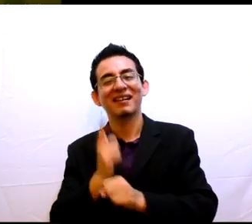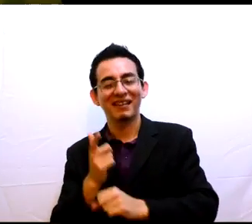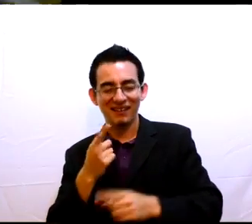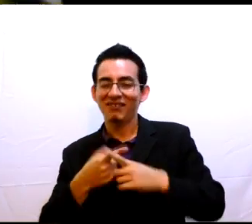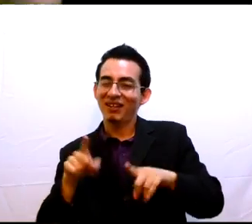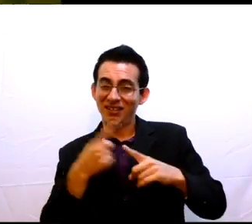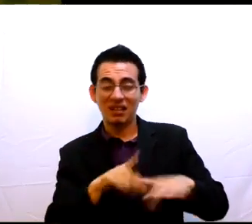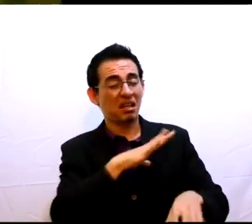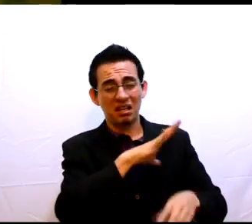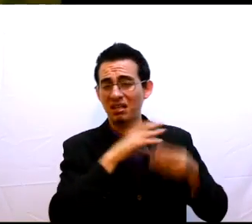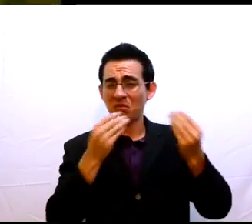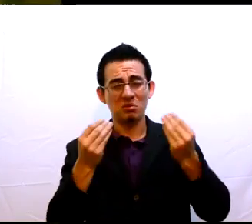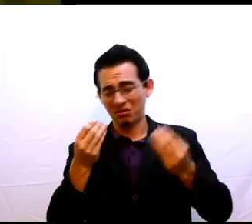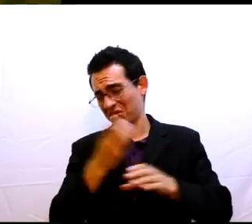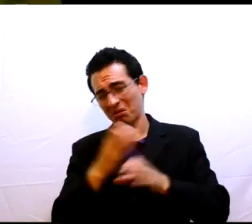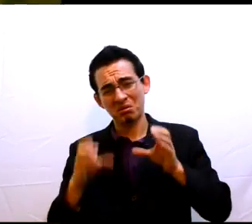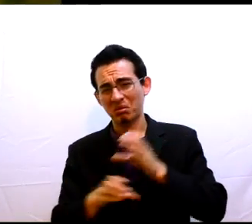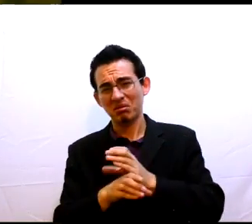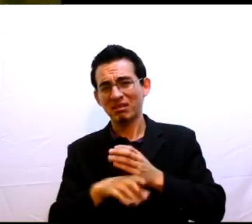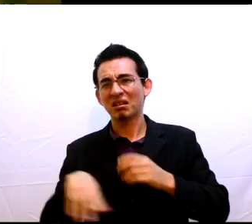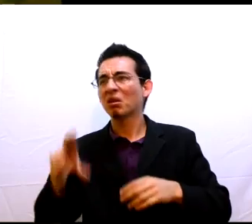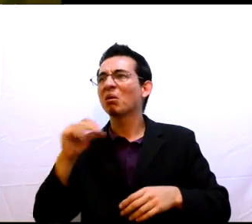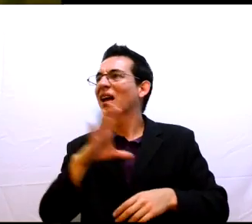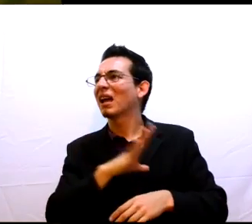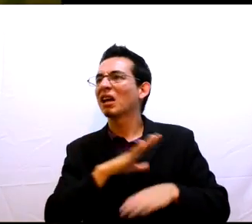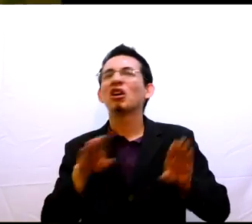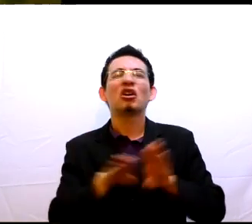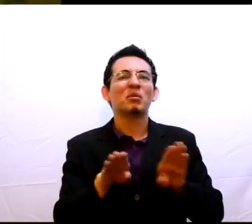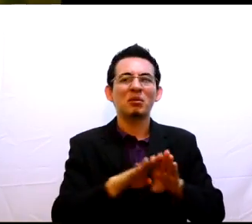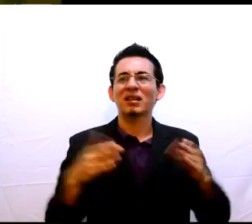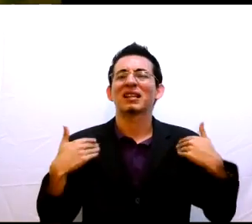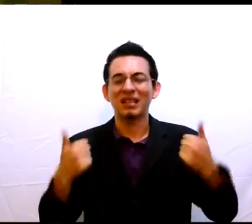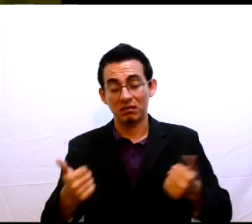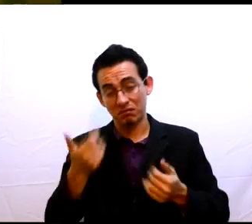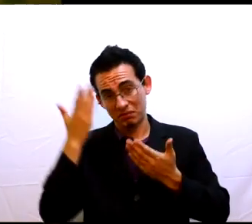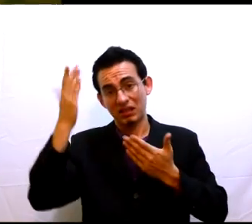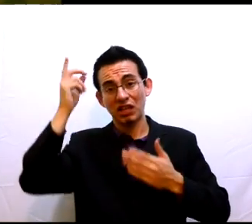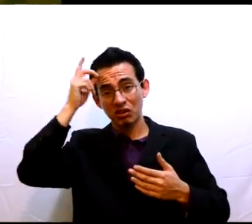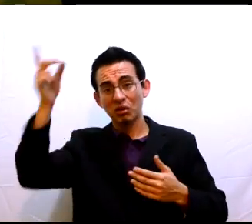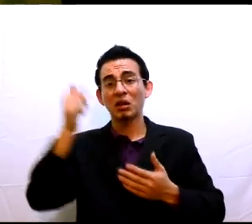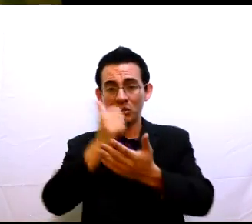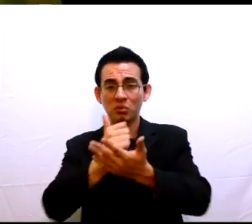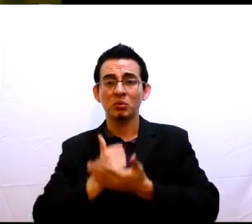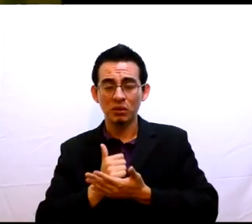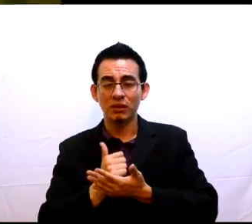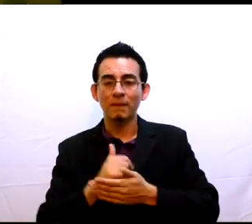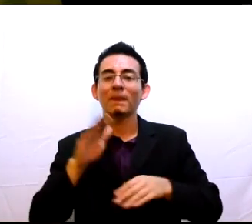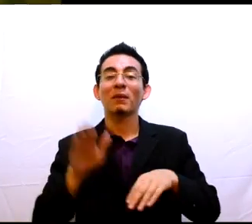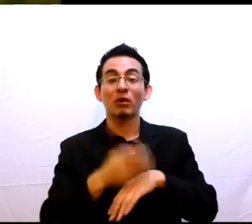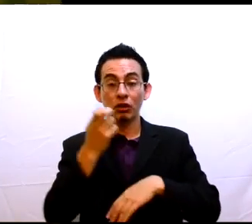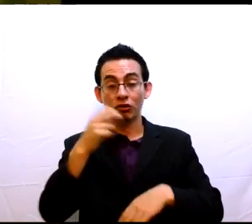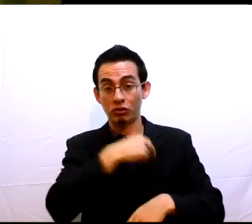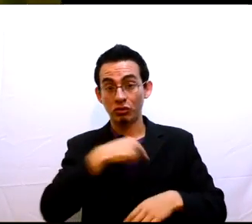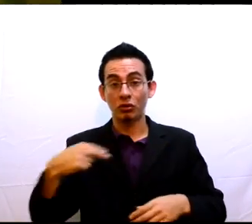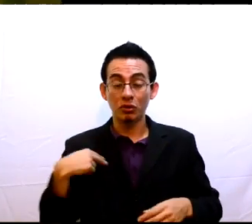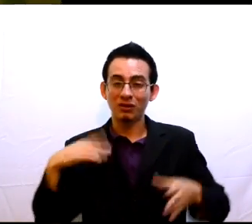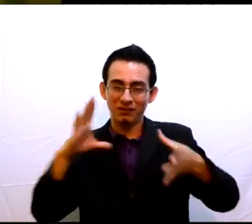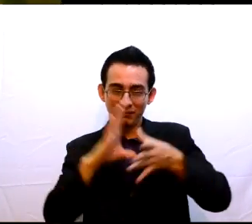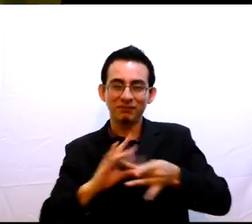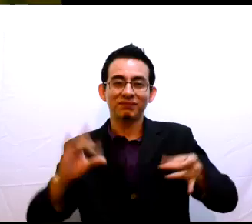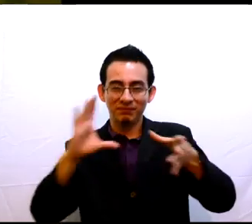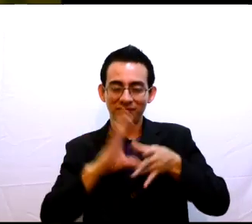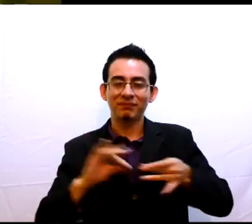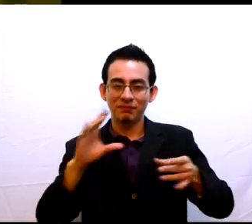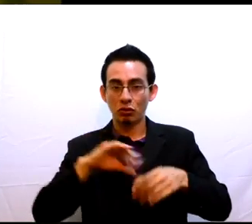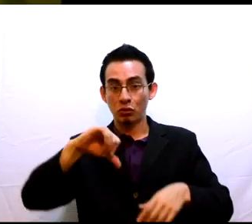que todavía hay muchas que hay que entender pedirle a dios que nos revele entonces el propósito de jesús pongan atención en esta